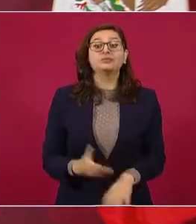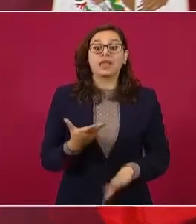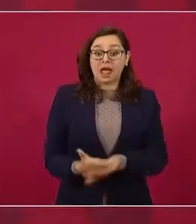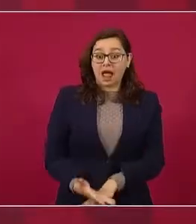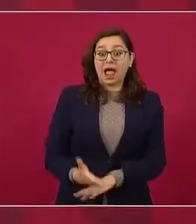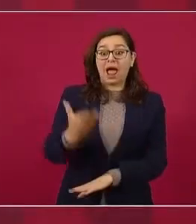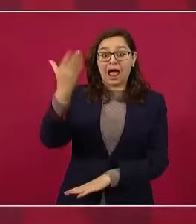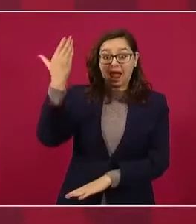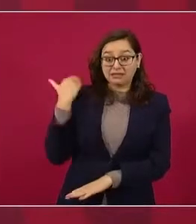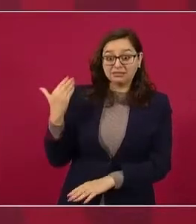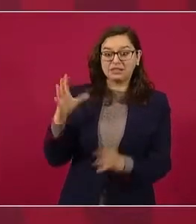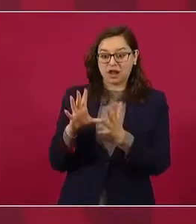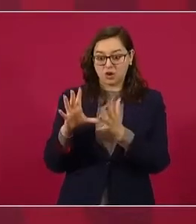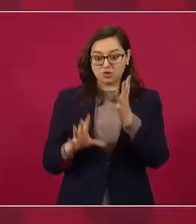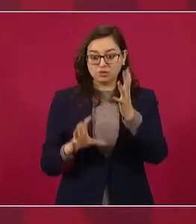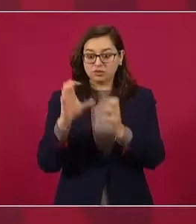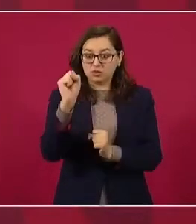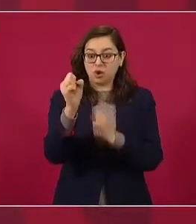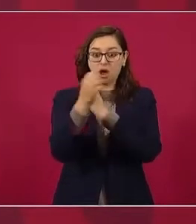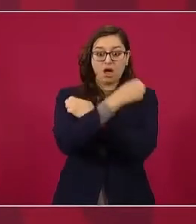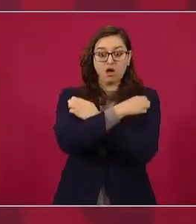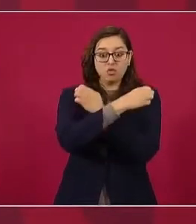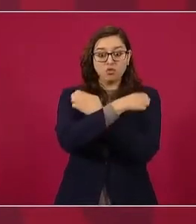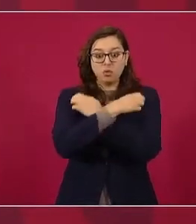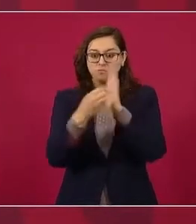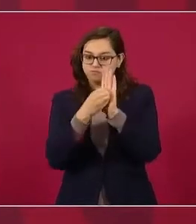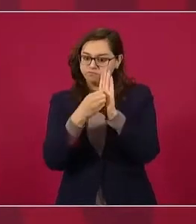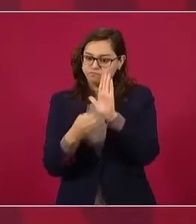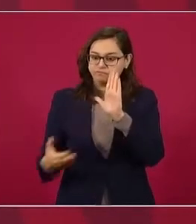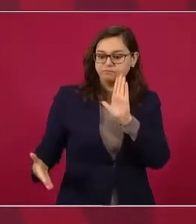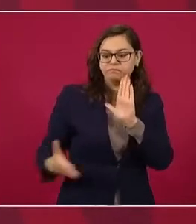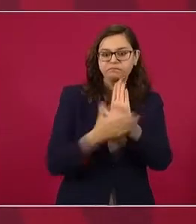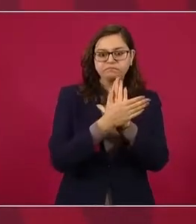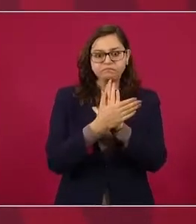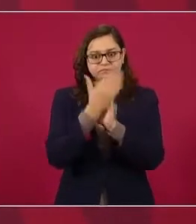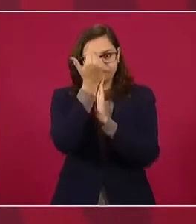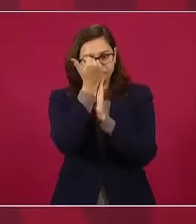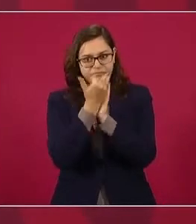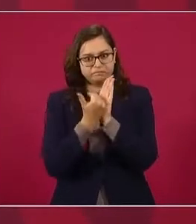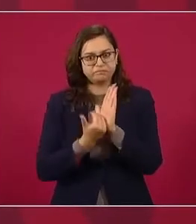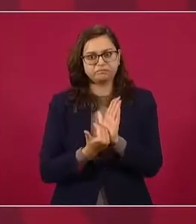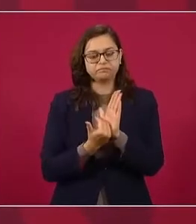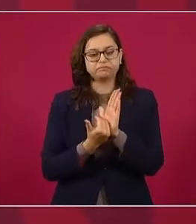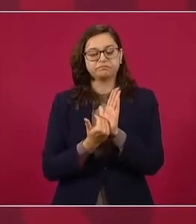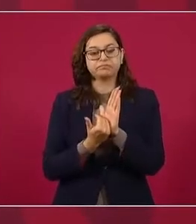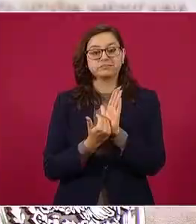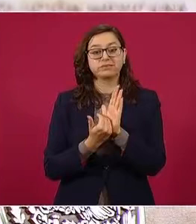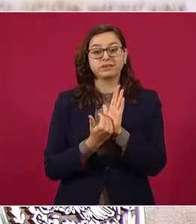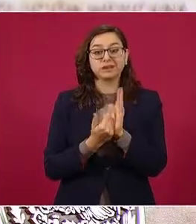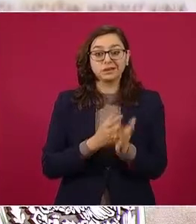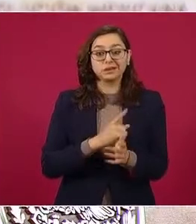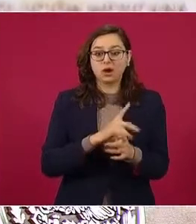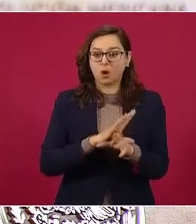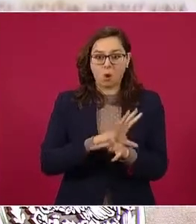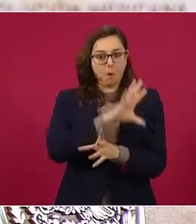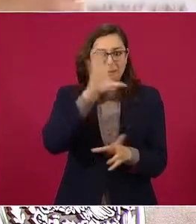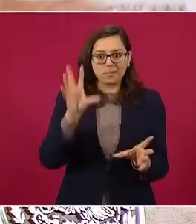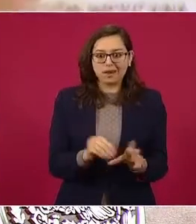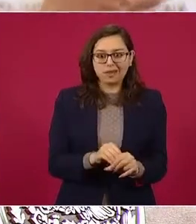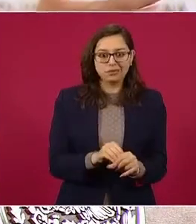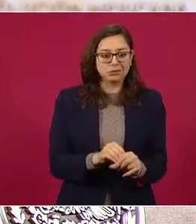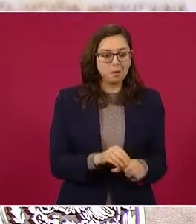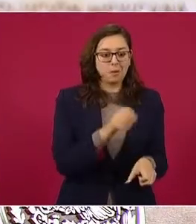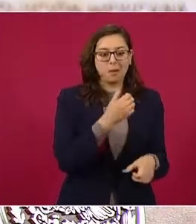establecido en la Constitución y lo limitaron solo a la educación básica y dejaron